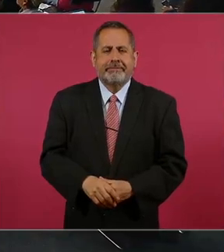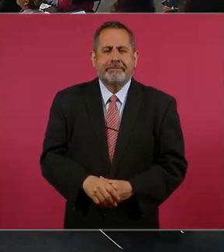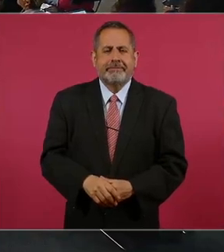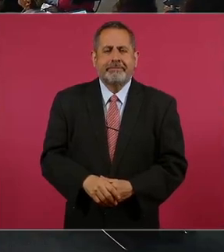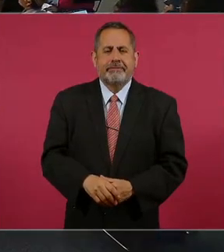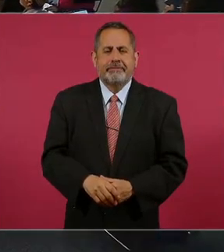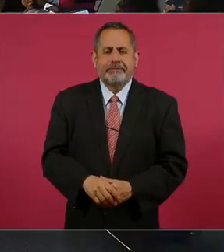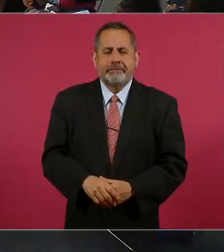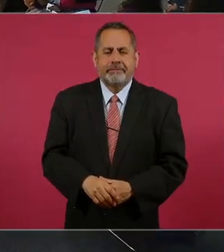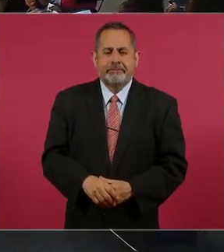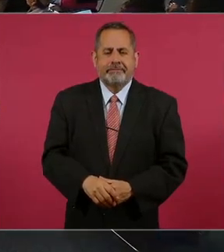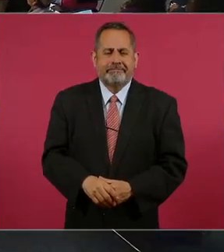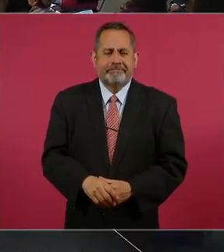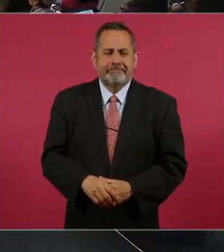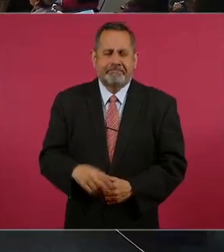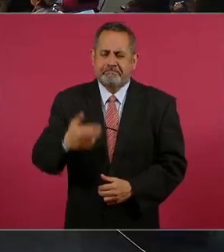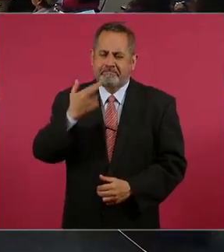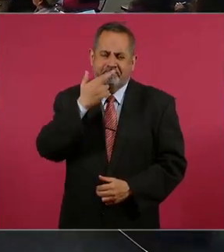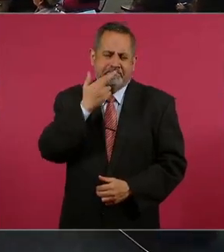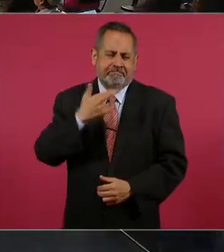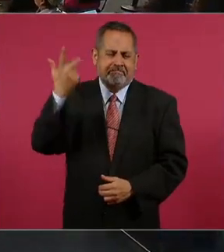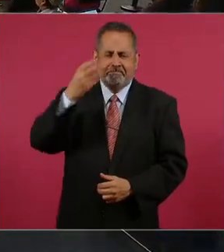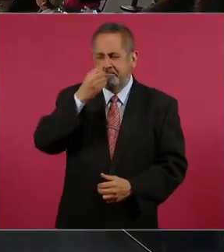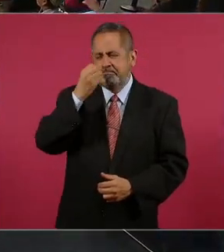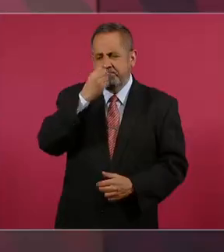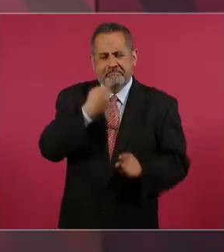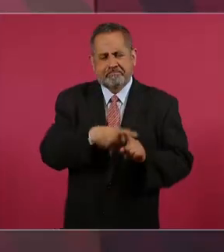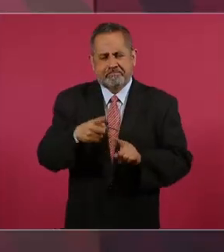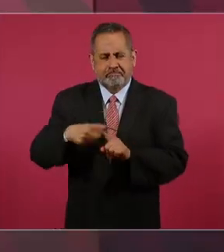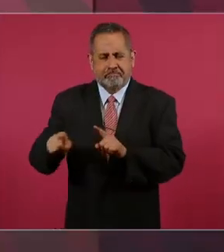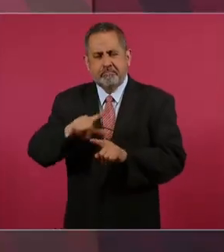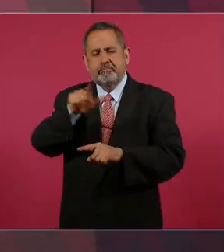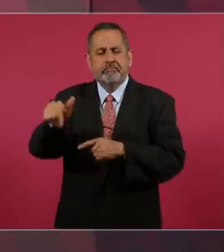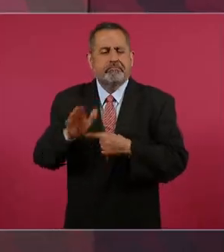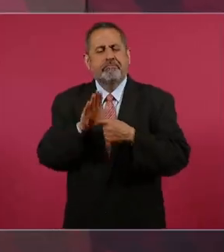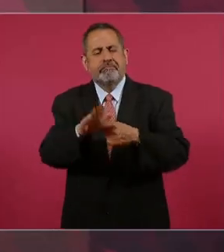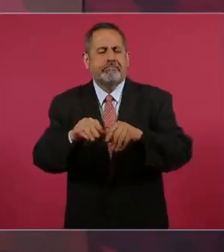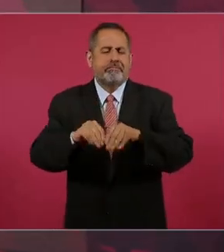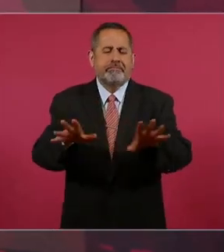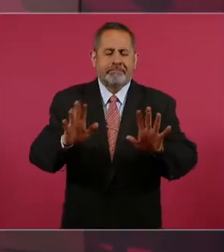de lo mejor ya después les damos la conciencia